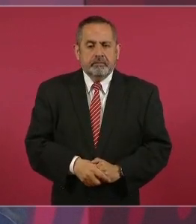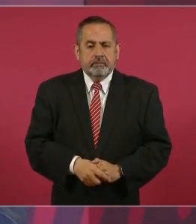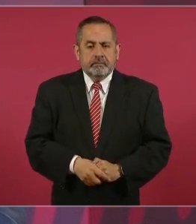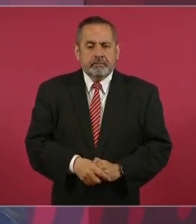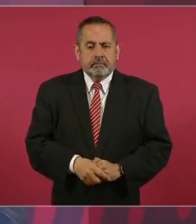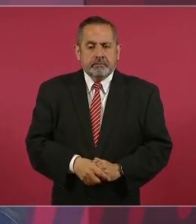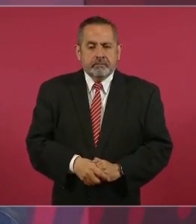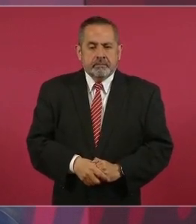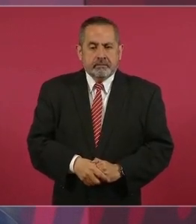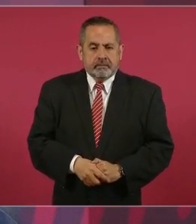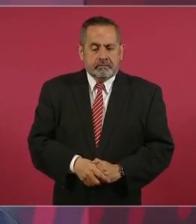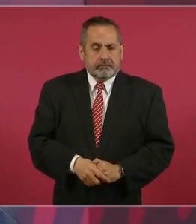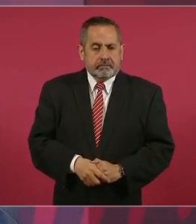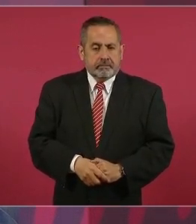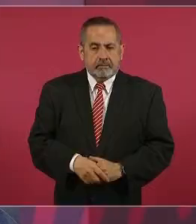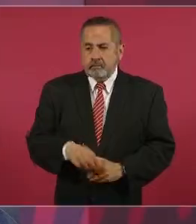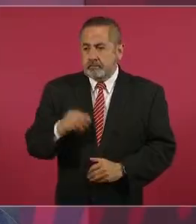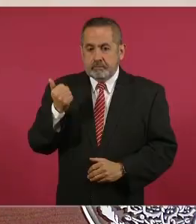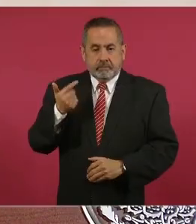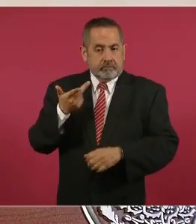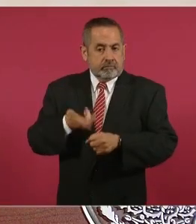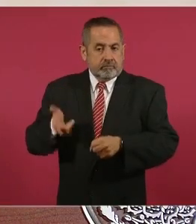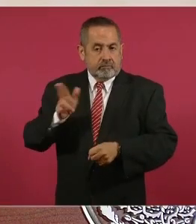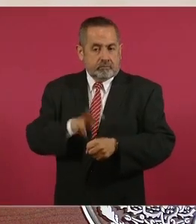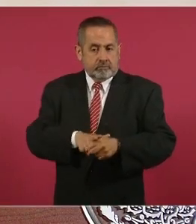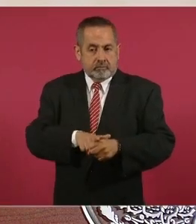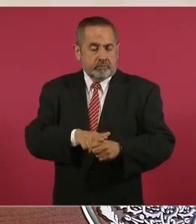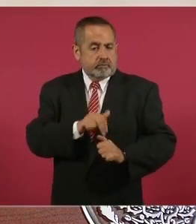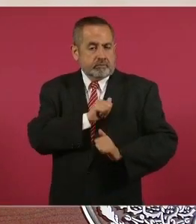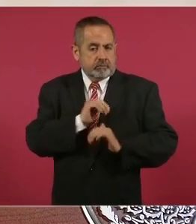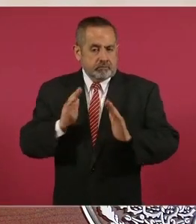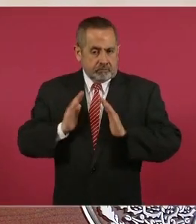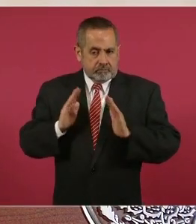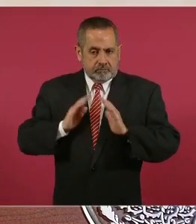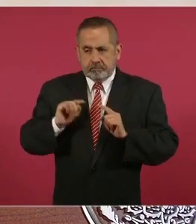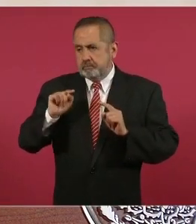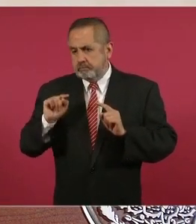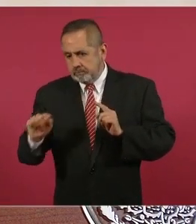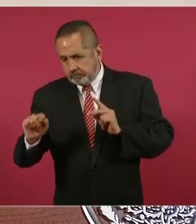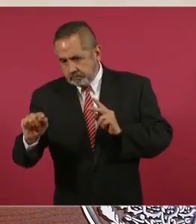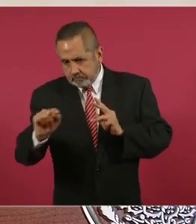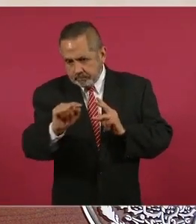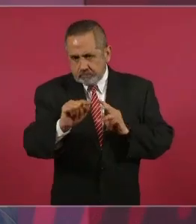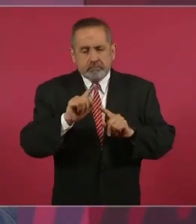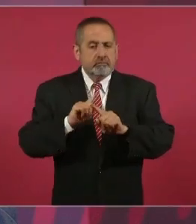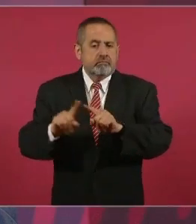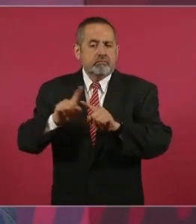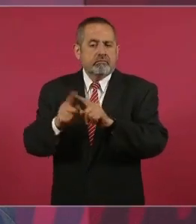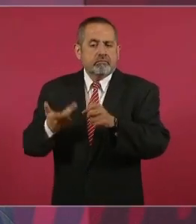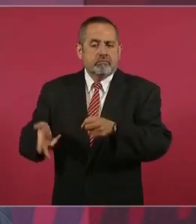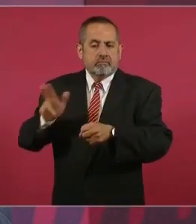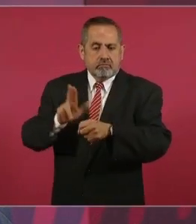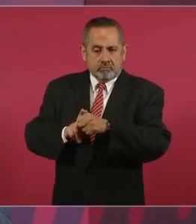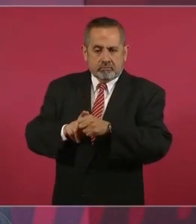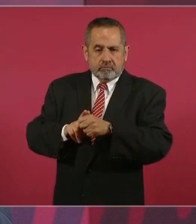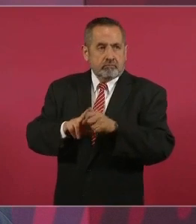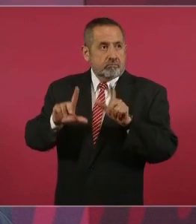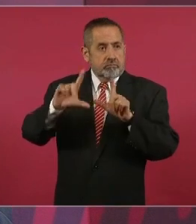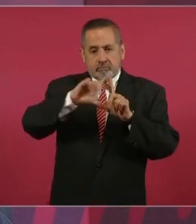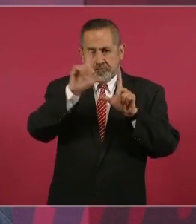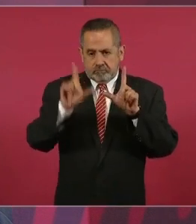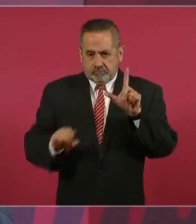aquí en el hospital militar, en todos los hospitales del país.